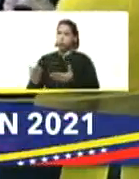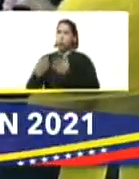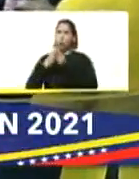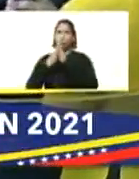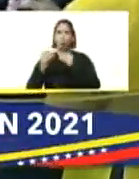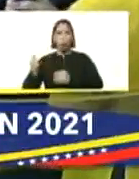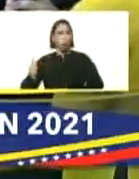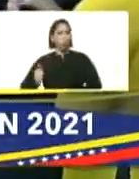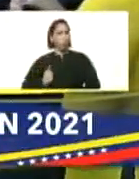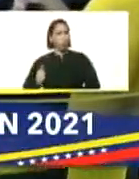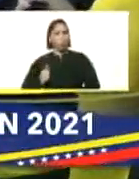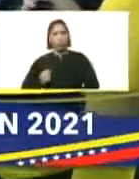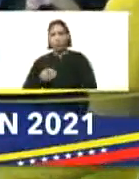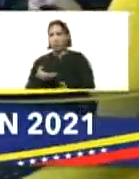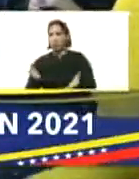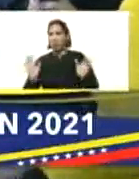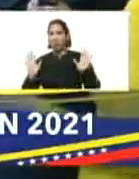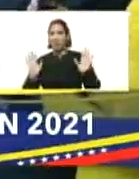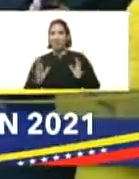que usted quiera.